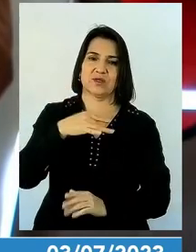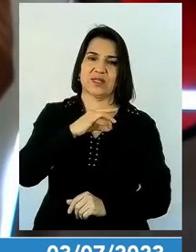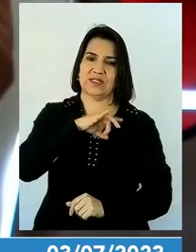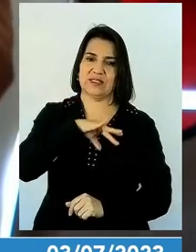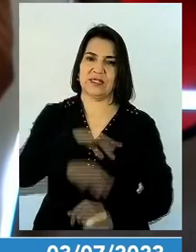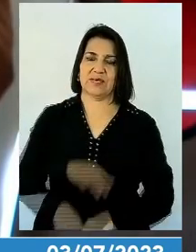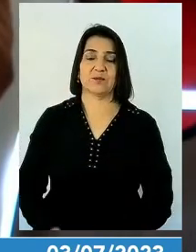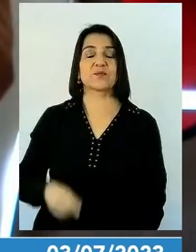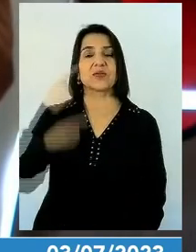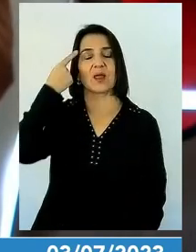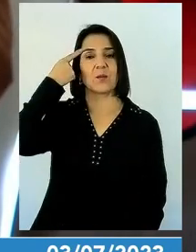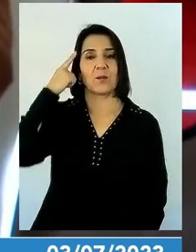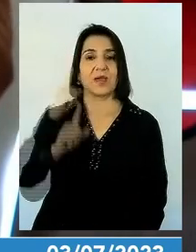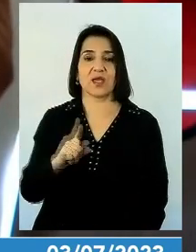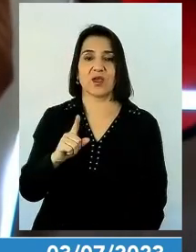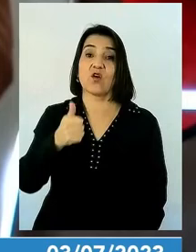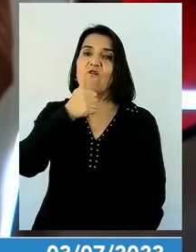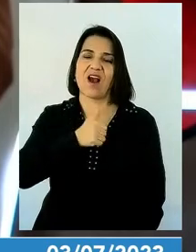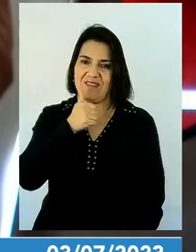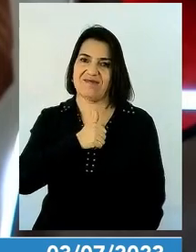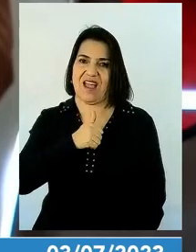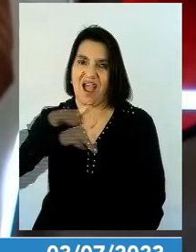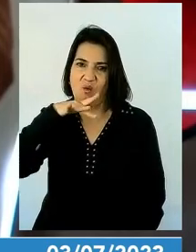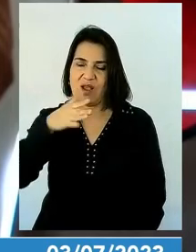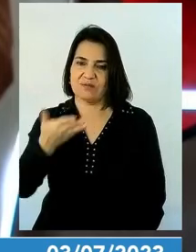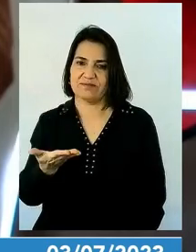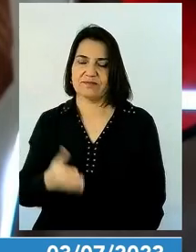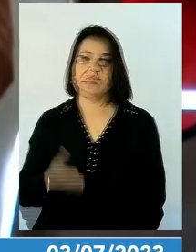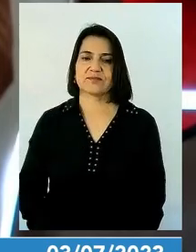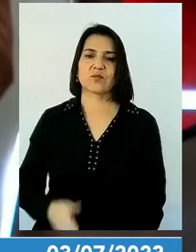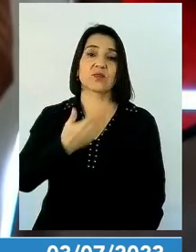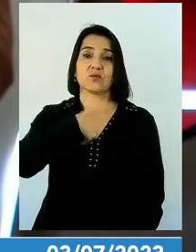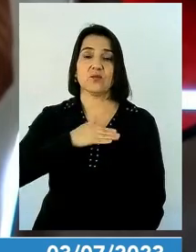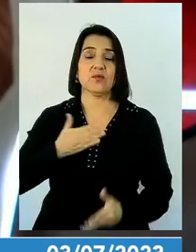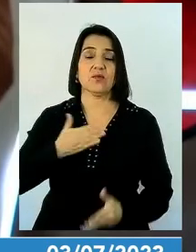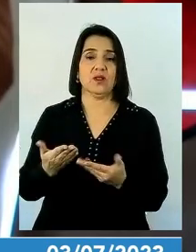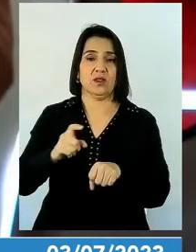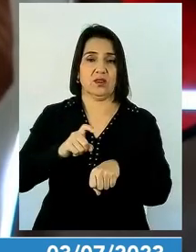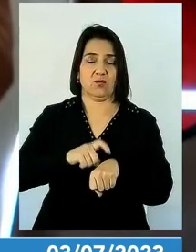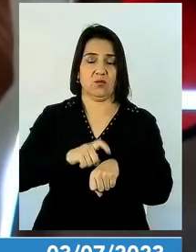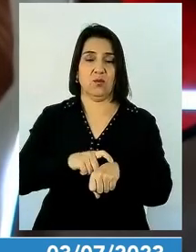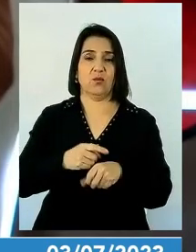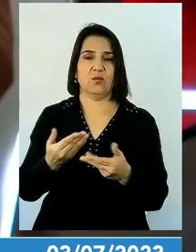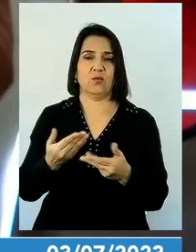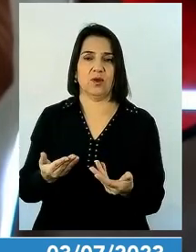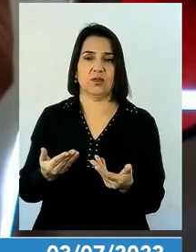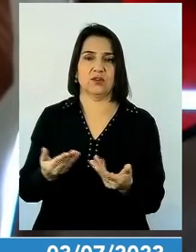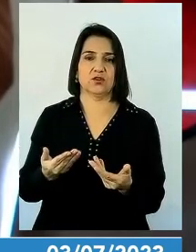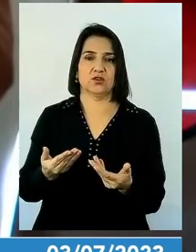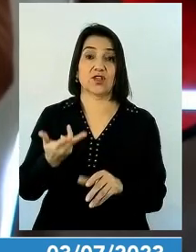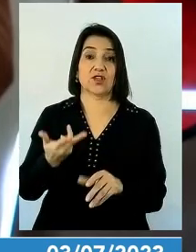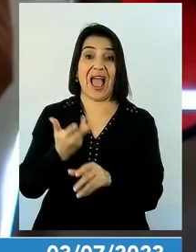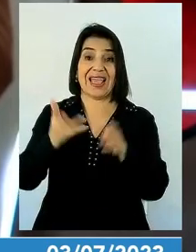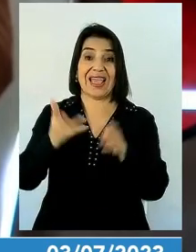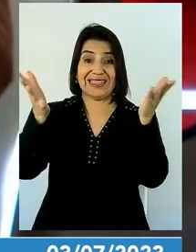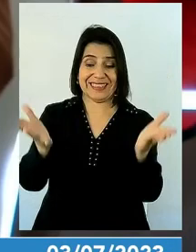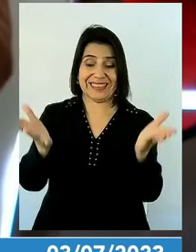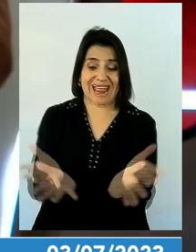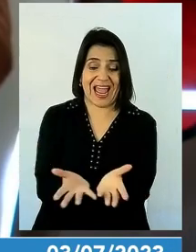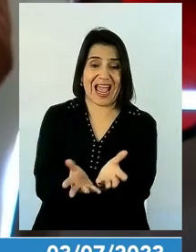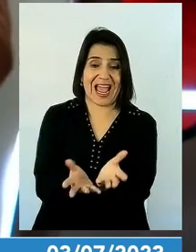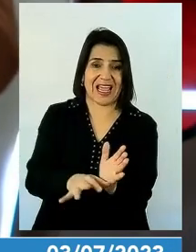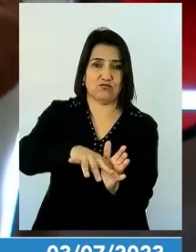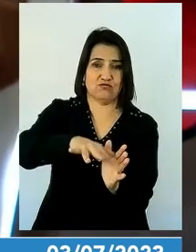agua. Nosotros en este momento estamos con los tranques, se llama, hay un término